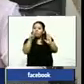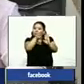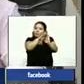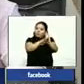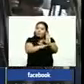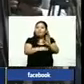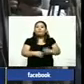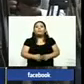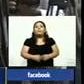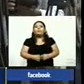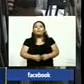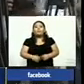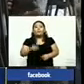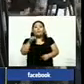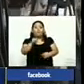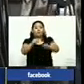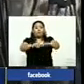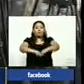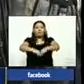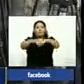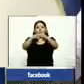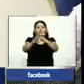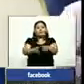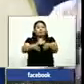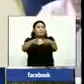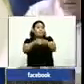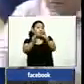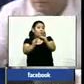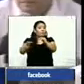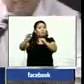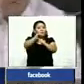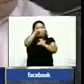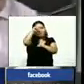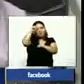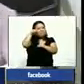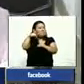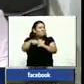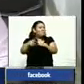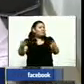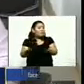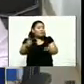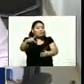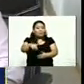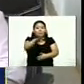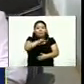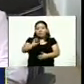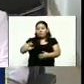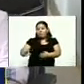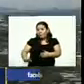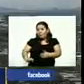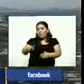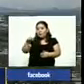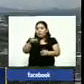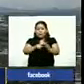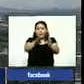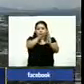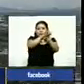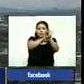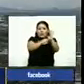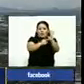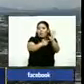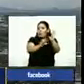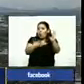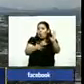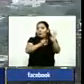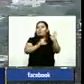patronal. Con esta reactivación del Consejo Nacional del Trabajo, se espera que El Salvador salga de esta lista negra por parte de la